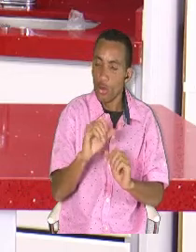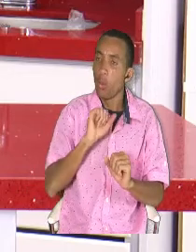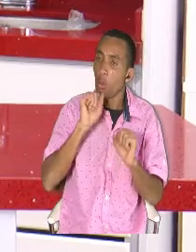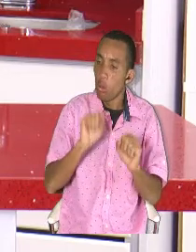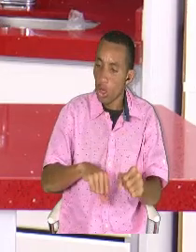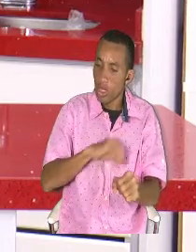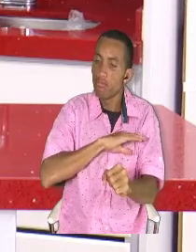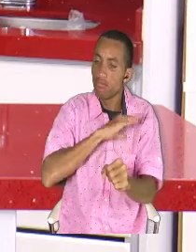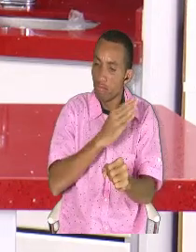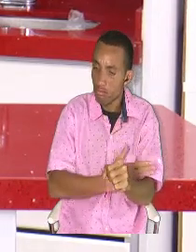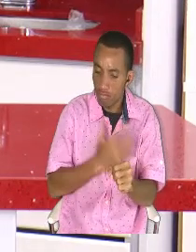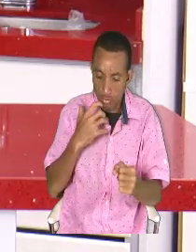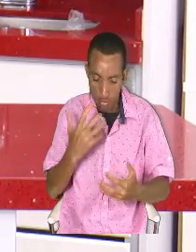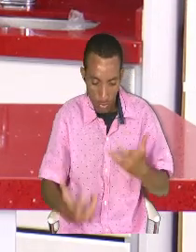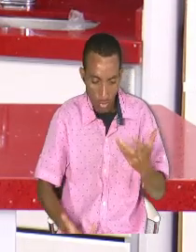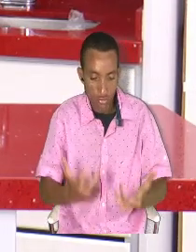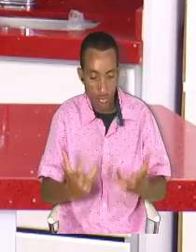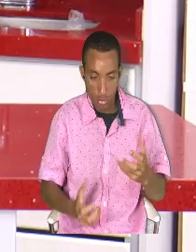con una cocina.